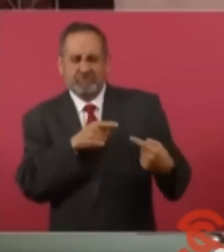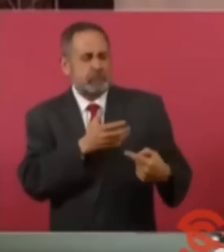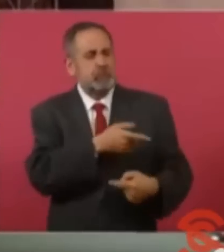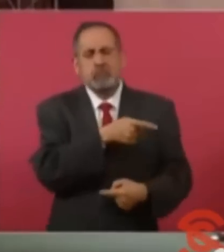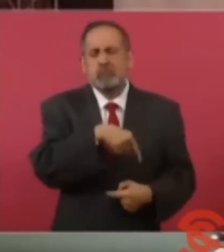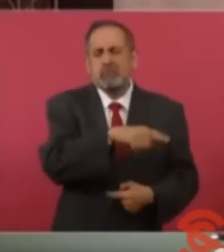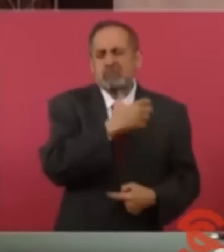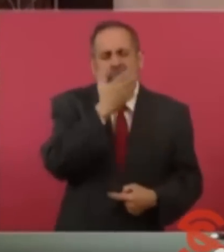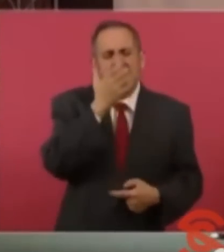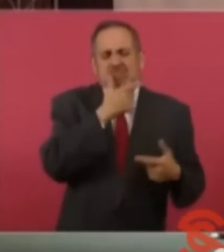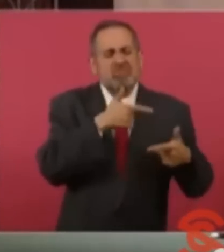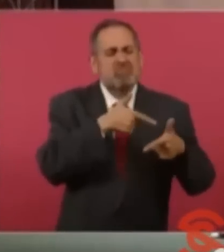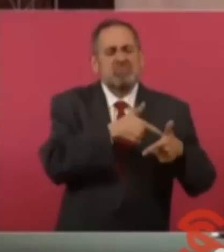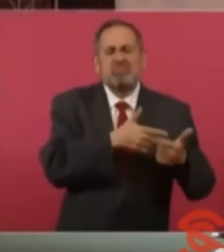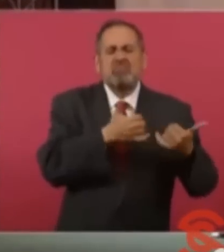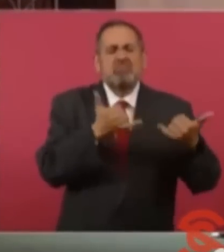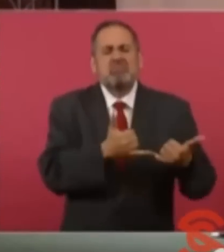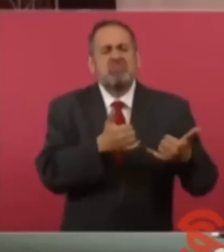conservadora,